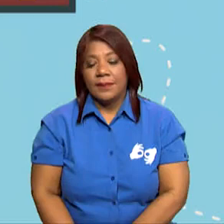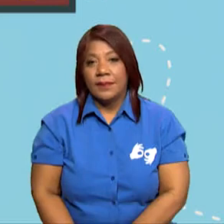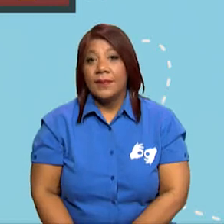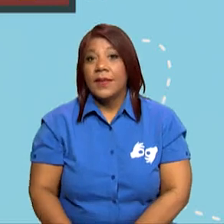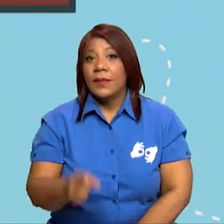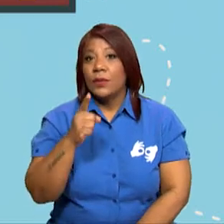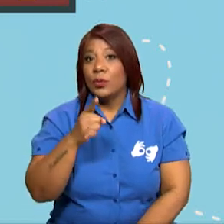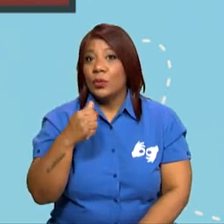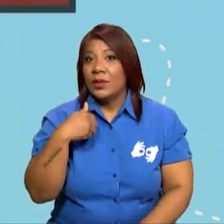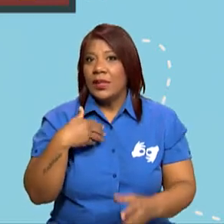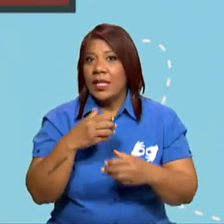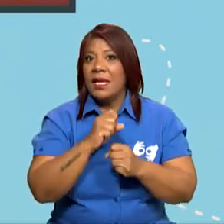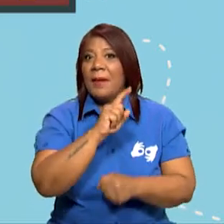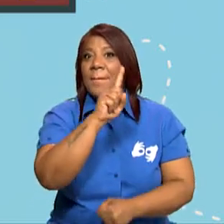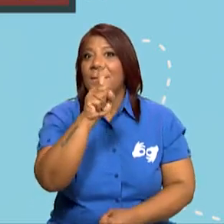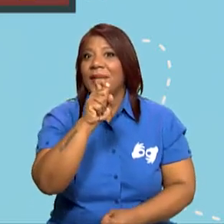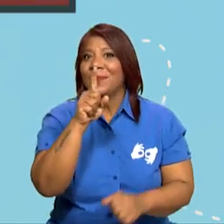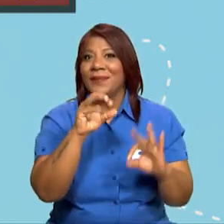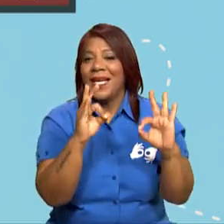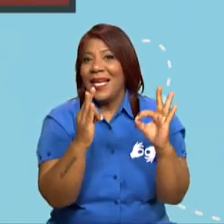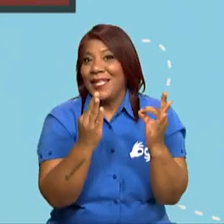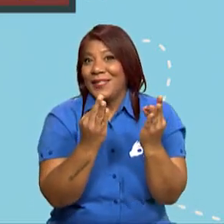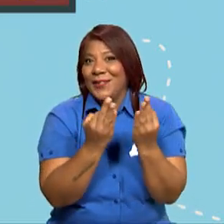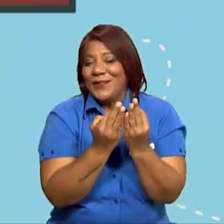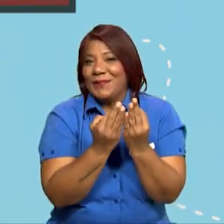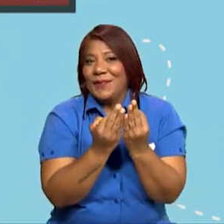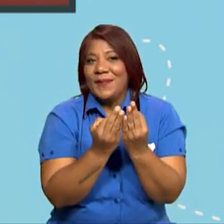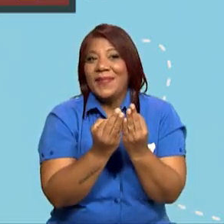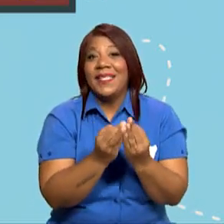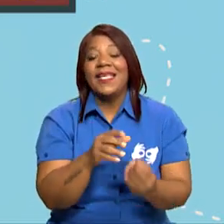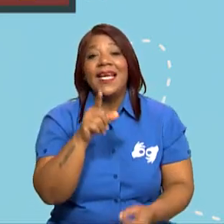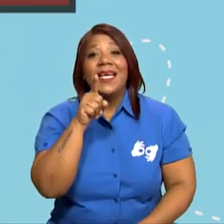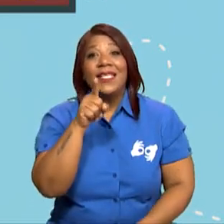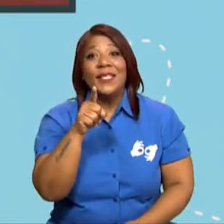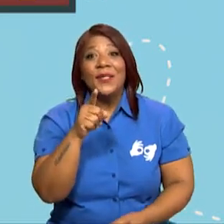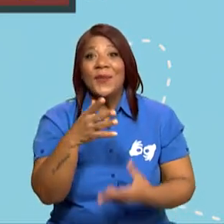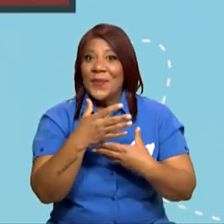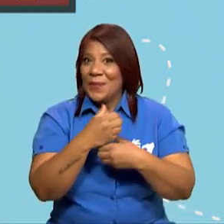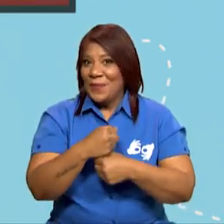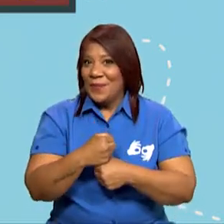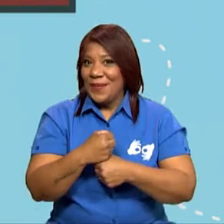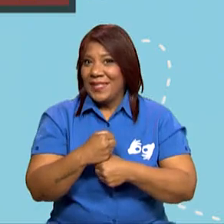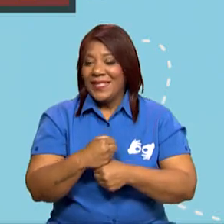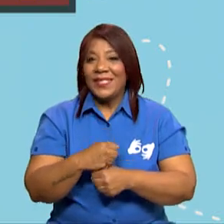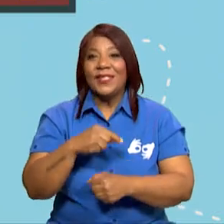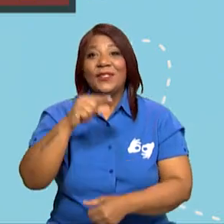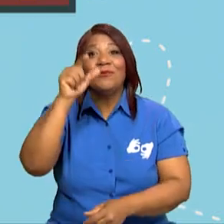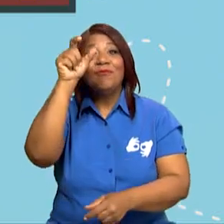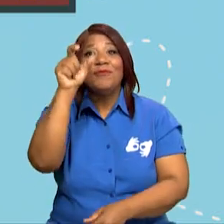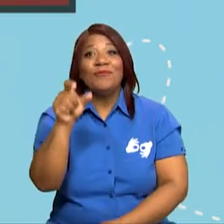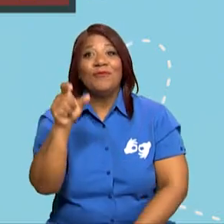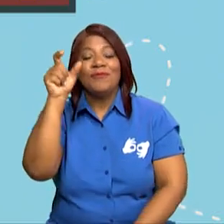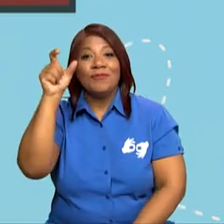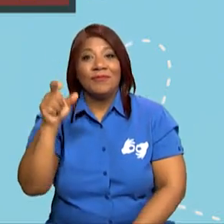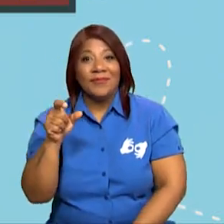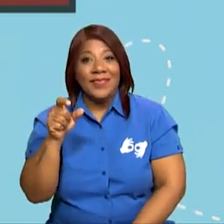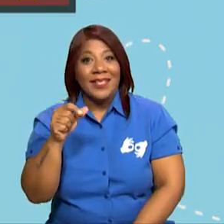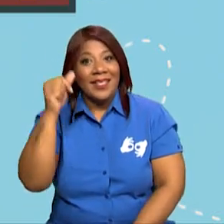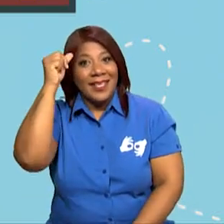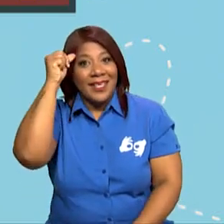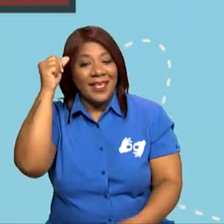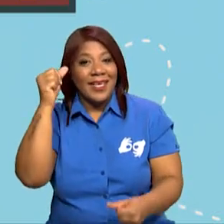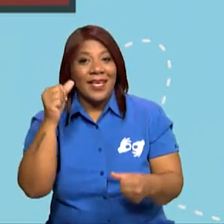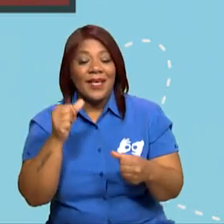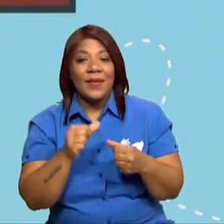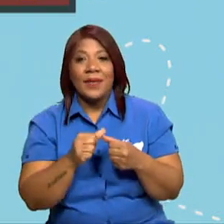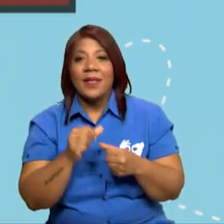de frecuencia y la gráfica de barra. Ahí les damos algunas opciones para que ellos puedan hacer. ¿Cuál es tu pasatiempo favorito, Fluffy?